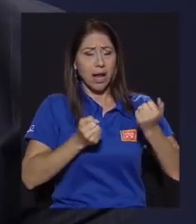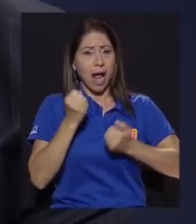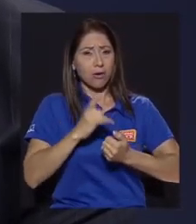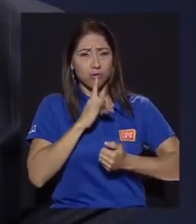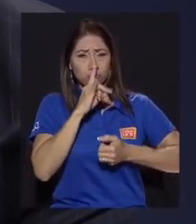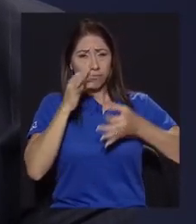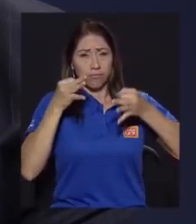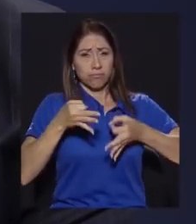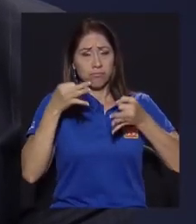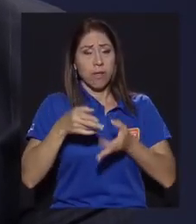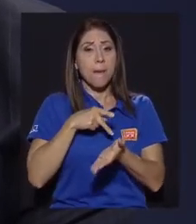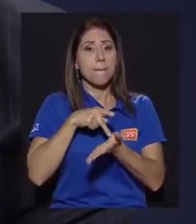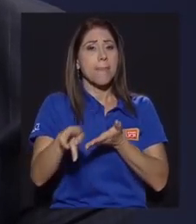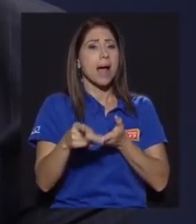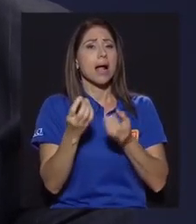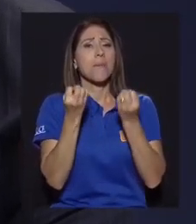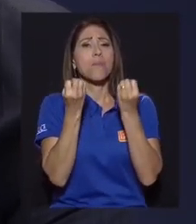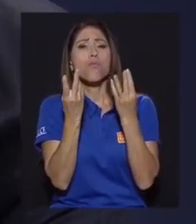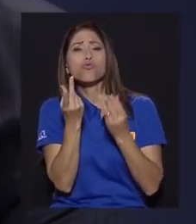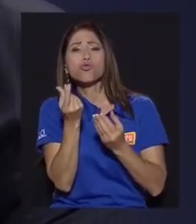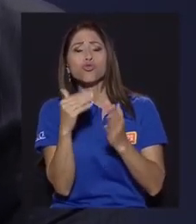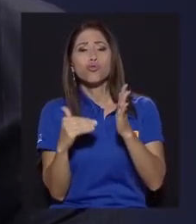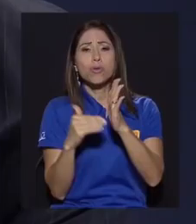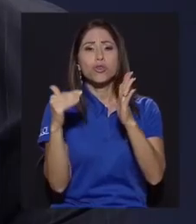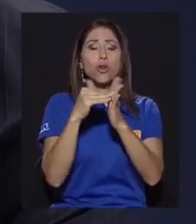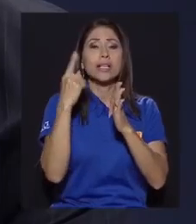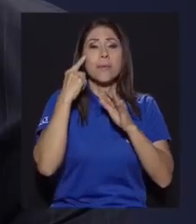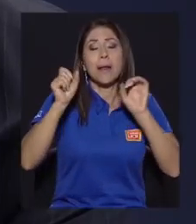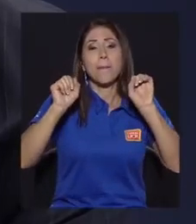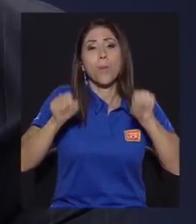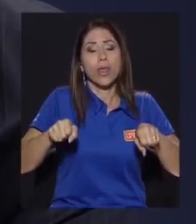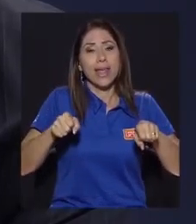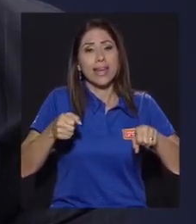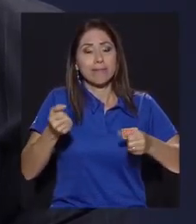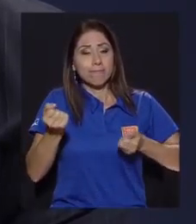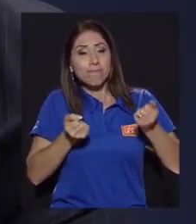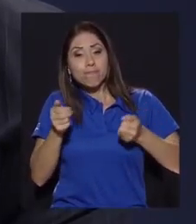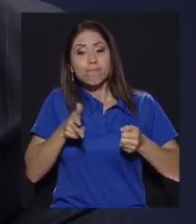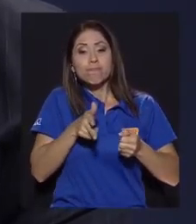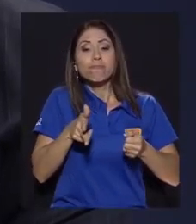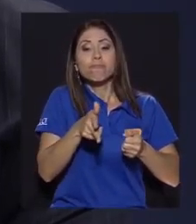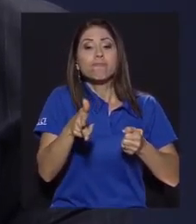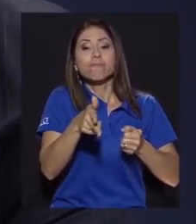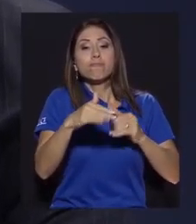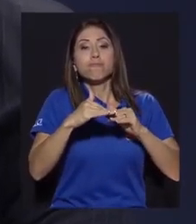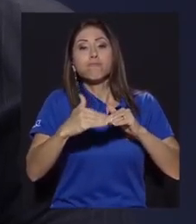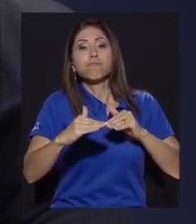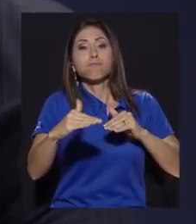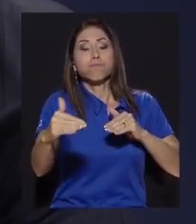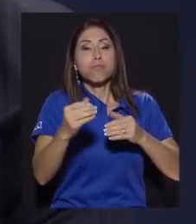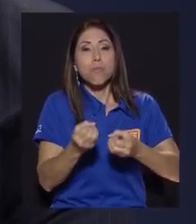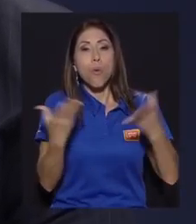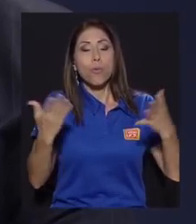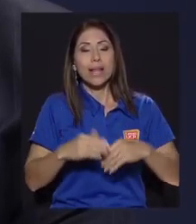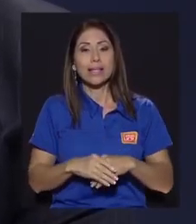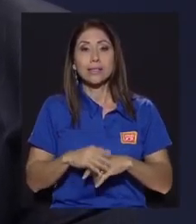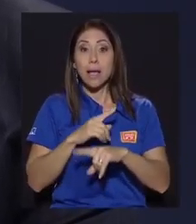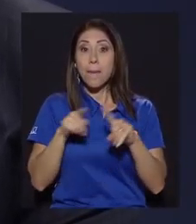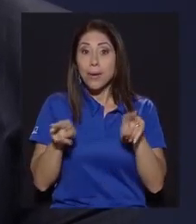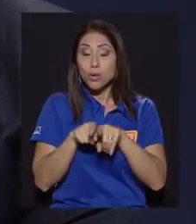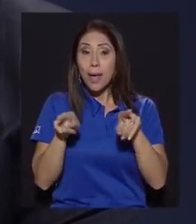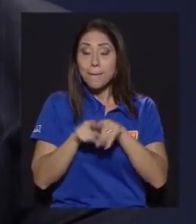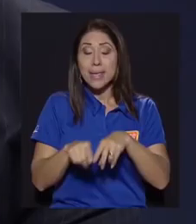poder circular por nuestras estrechas y maltrechas vías públicas pero también hay